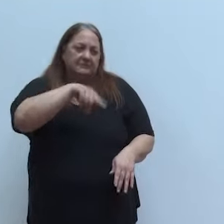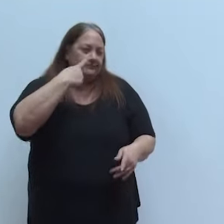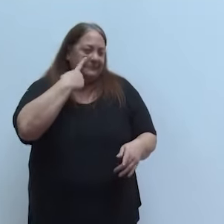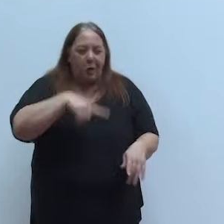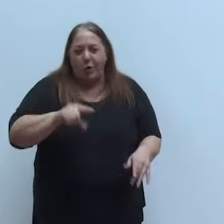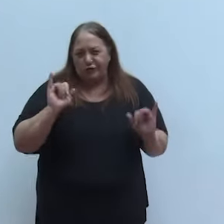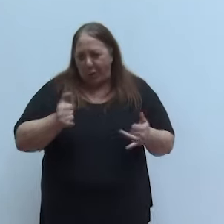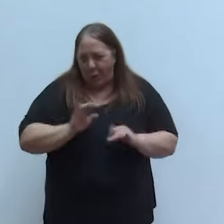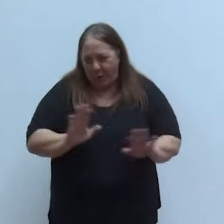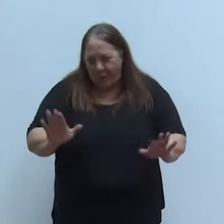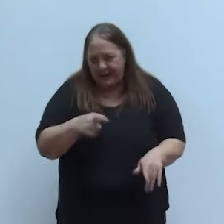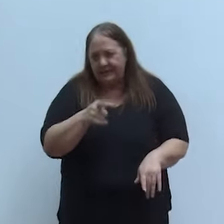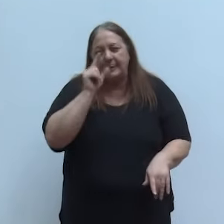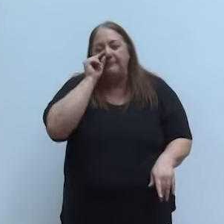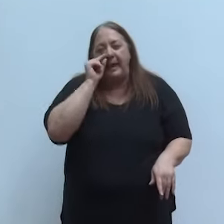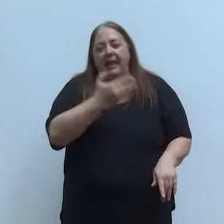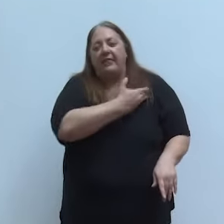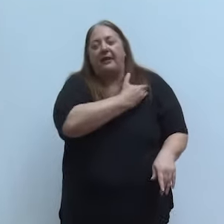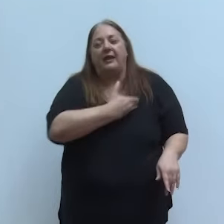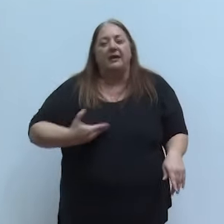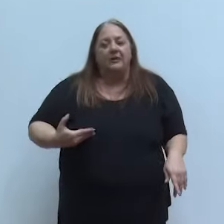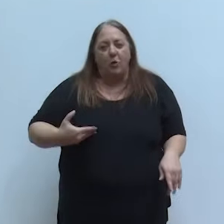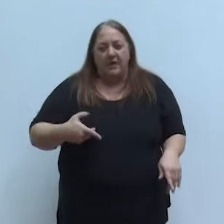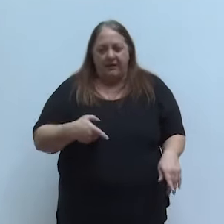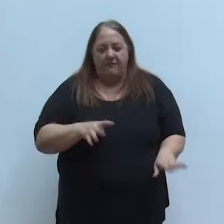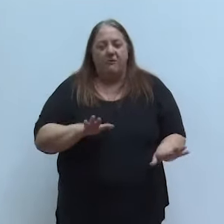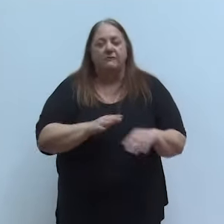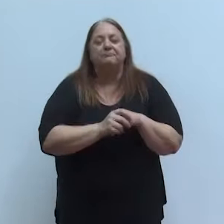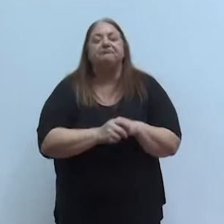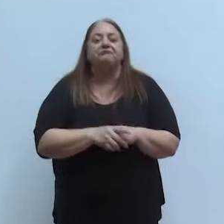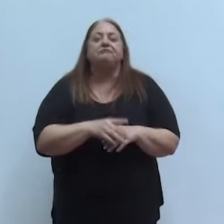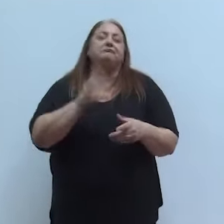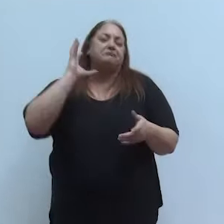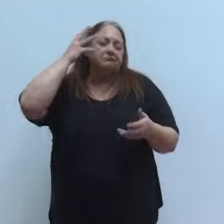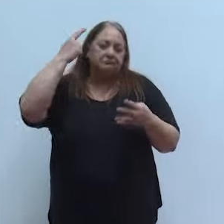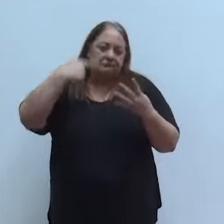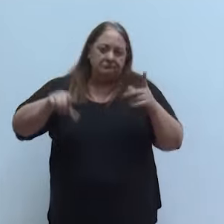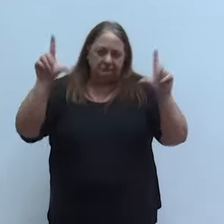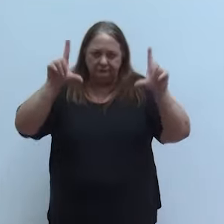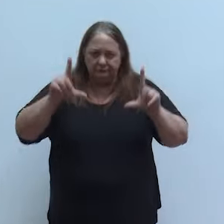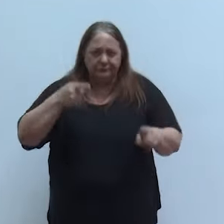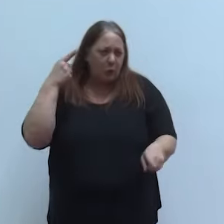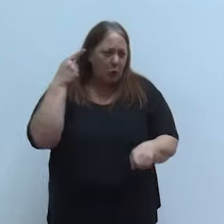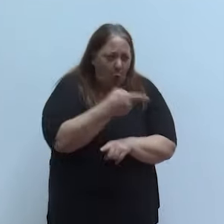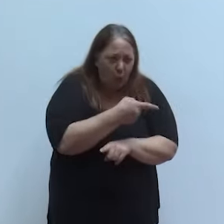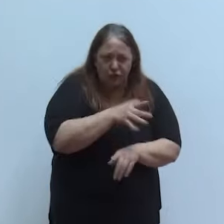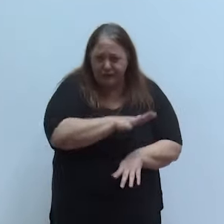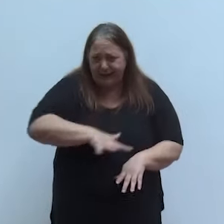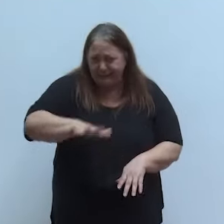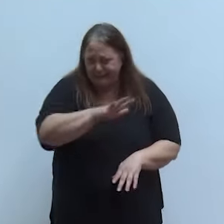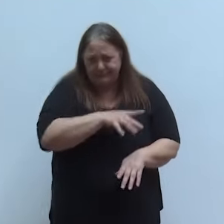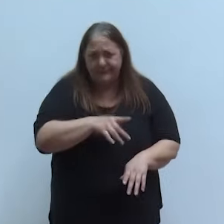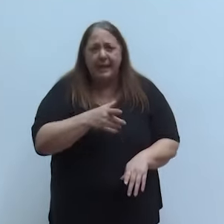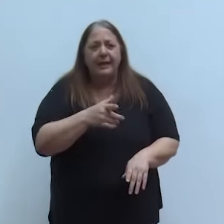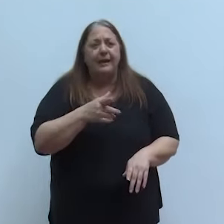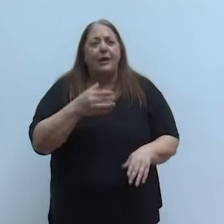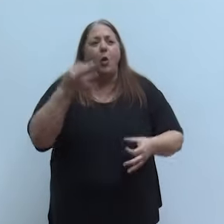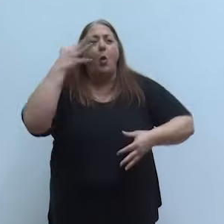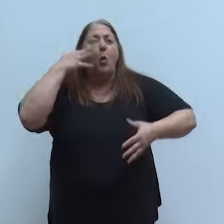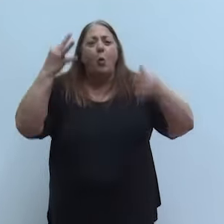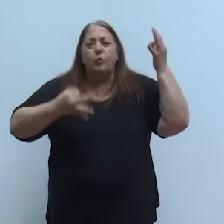además que lo promovió permanentemente los medios de comunicación etcétera nunca Se tiró contra la justicia Social es algo que la Iglesia Católica